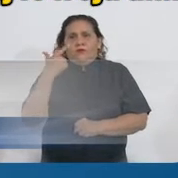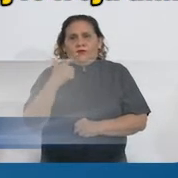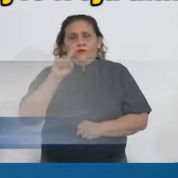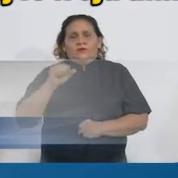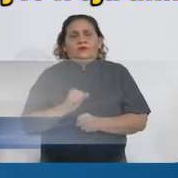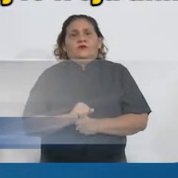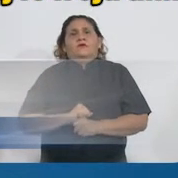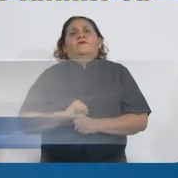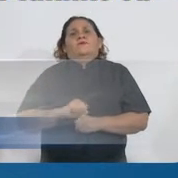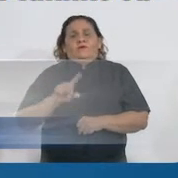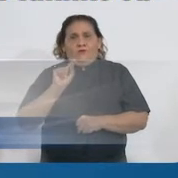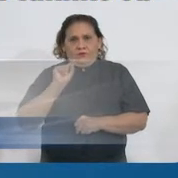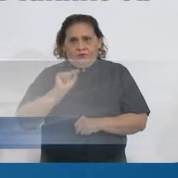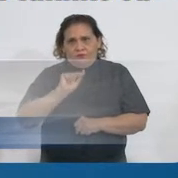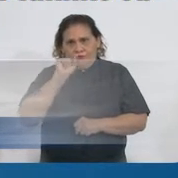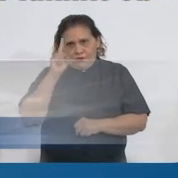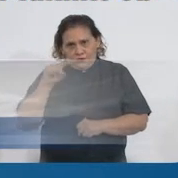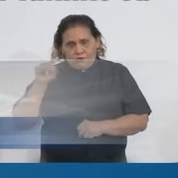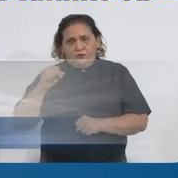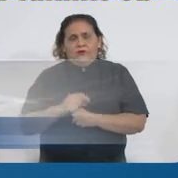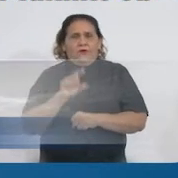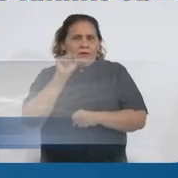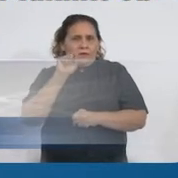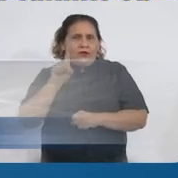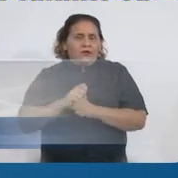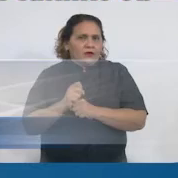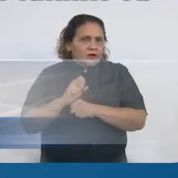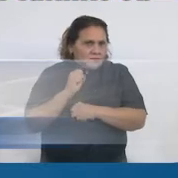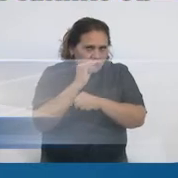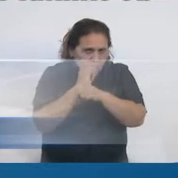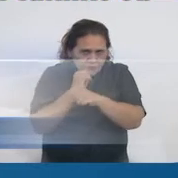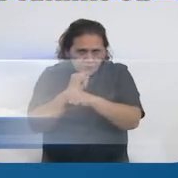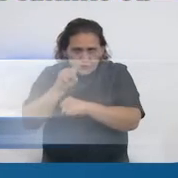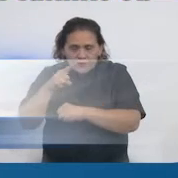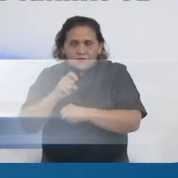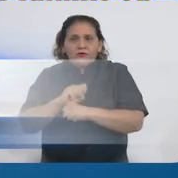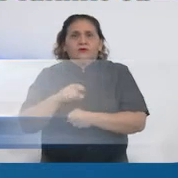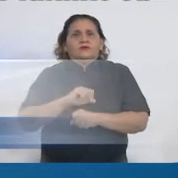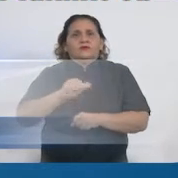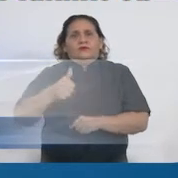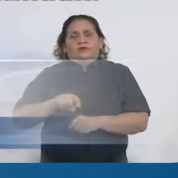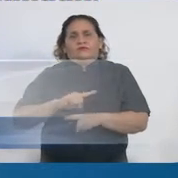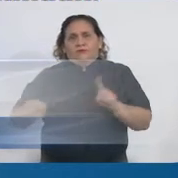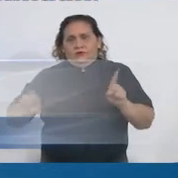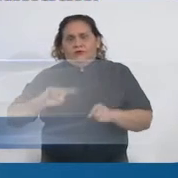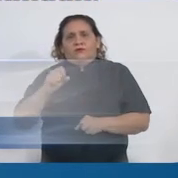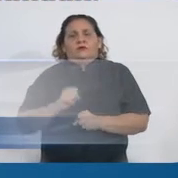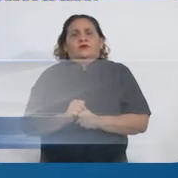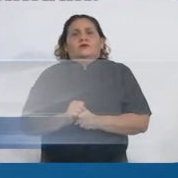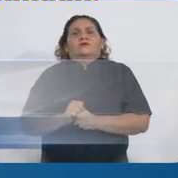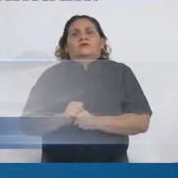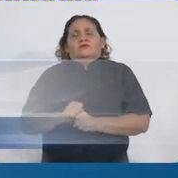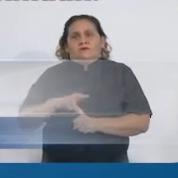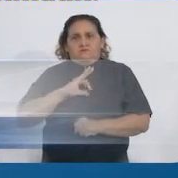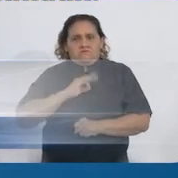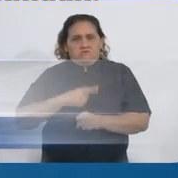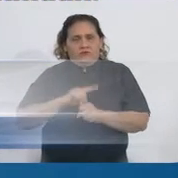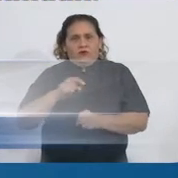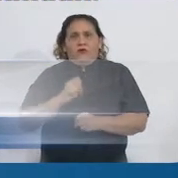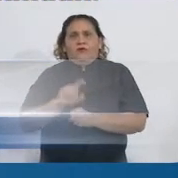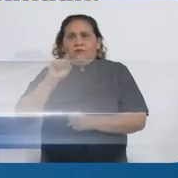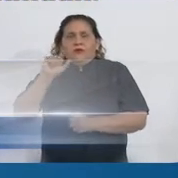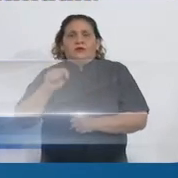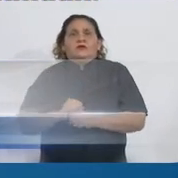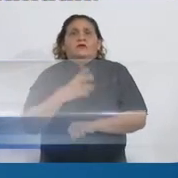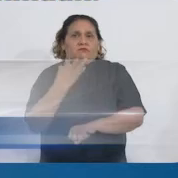ya se recuperaron, no presentan síntomas ni pueden contagiar. 16 están estables, aislados en sus hogares, monitoreados constantemente por